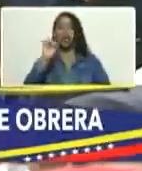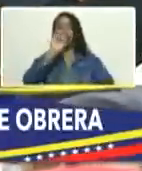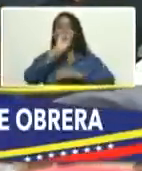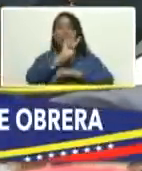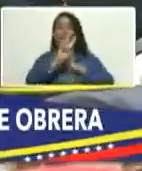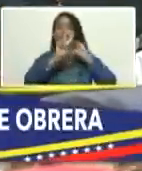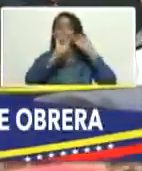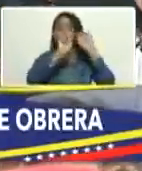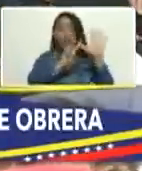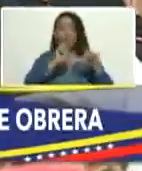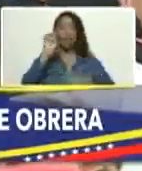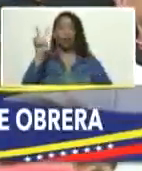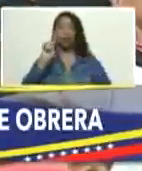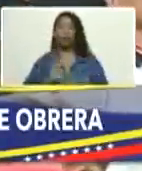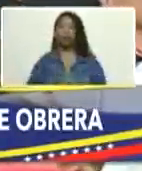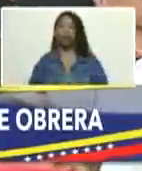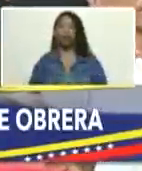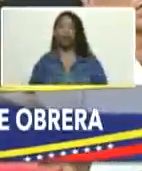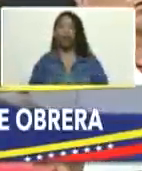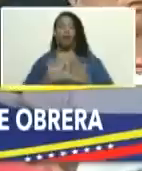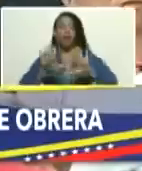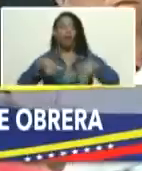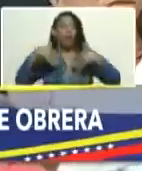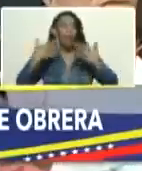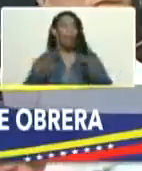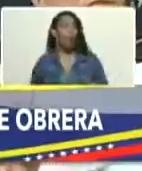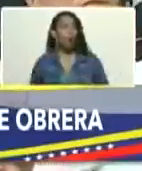2.372, de los cuales